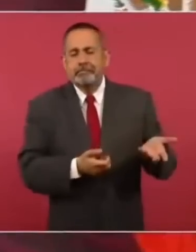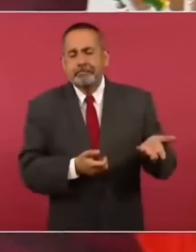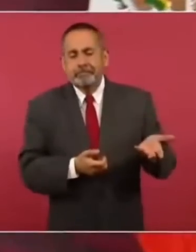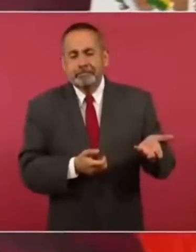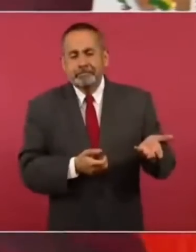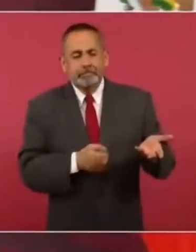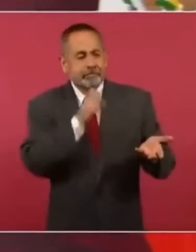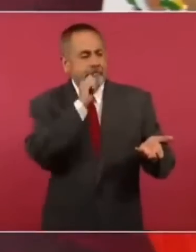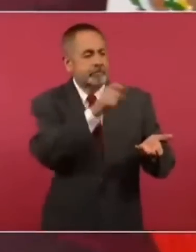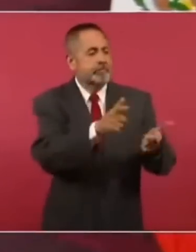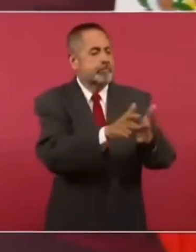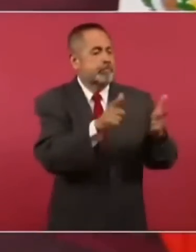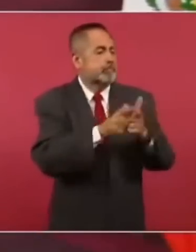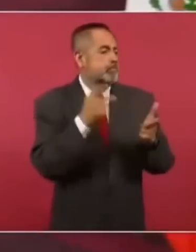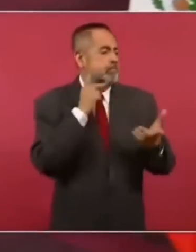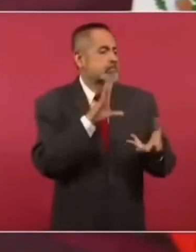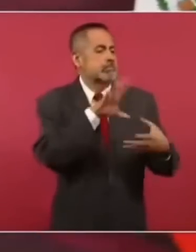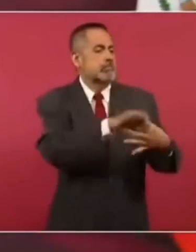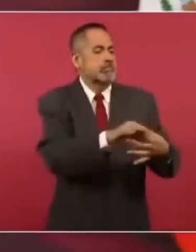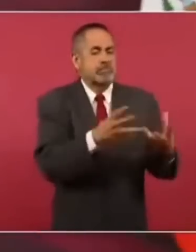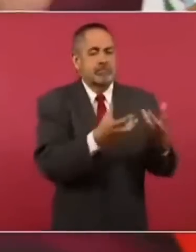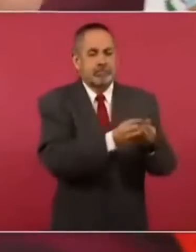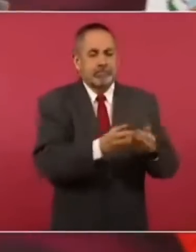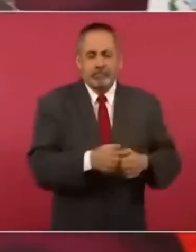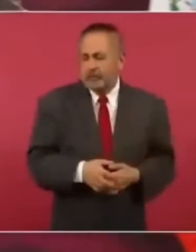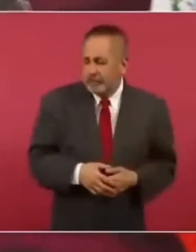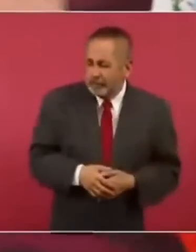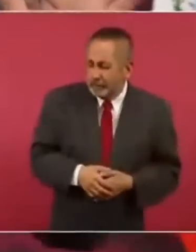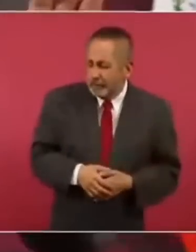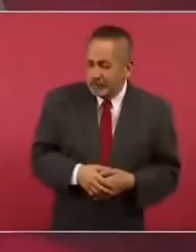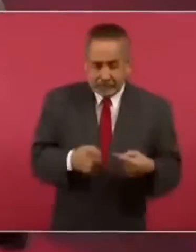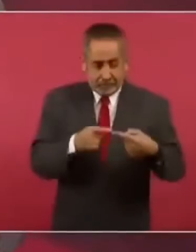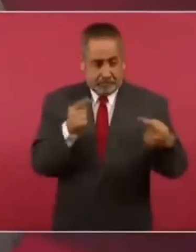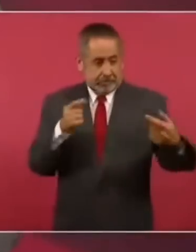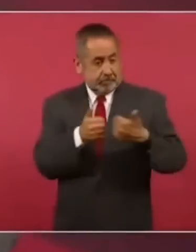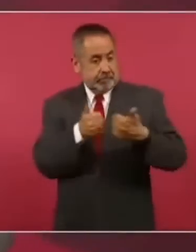al mismo agrupamiento político. Ahí ya no hay